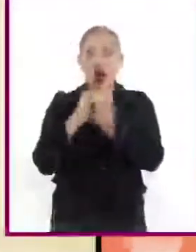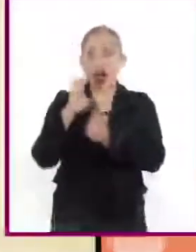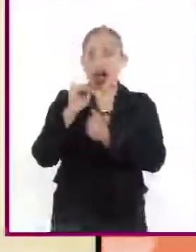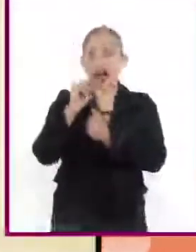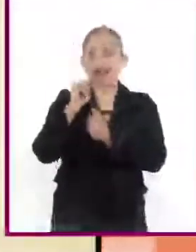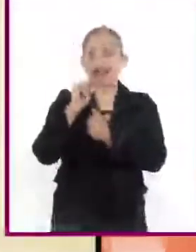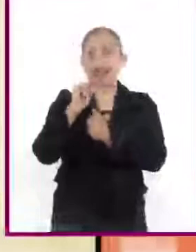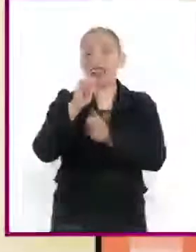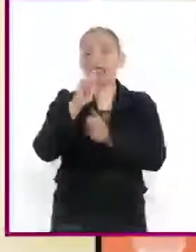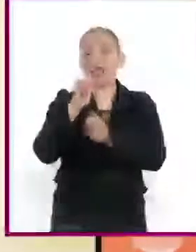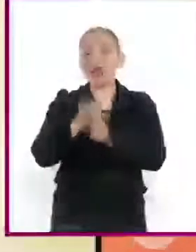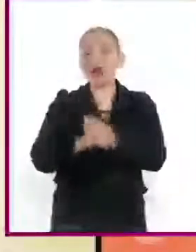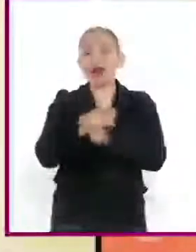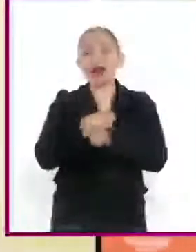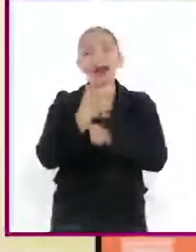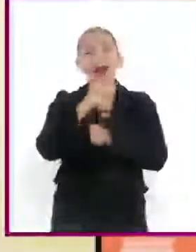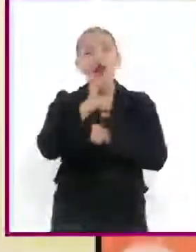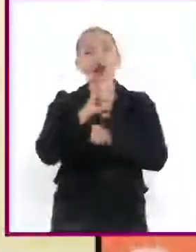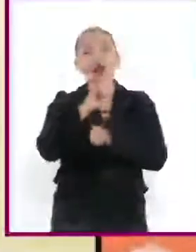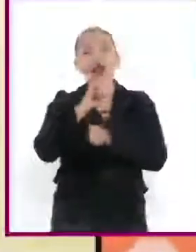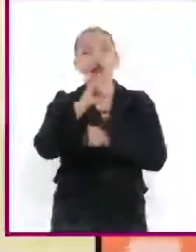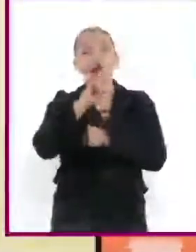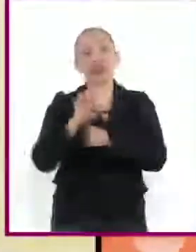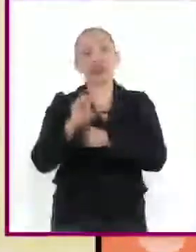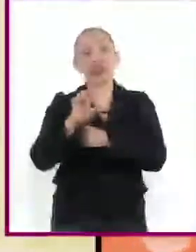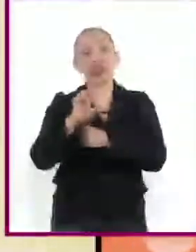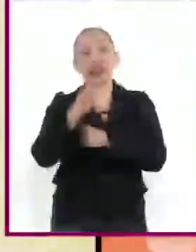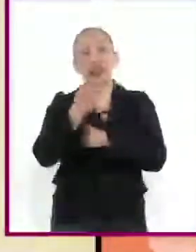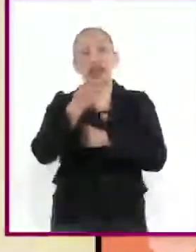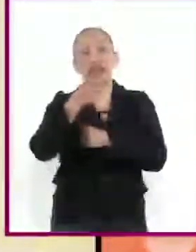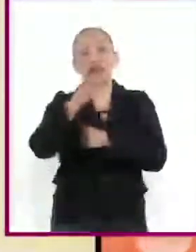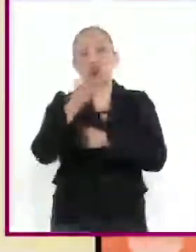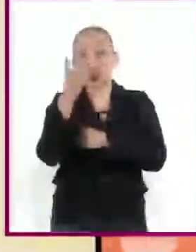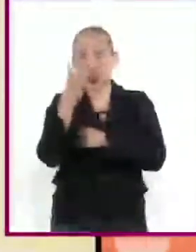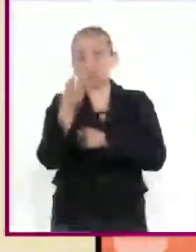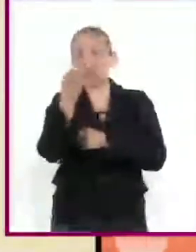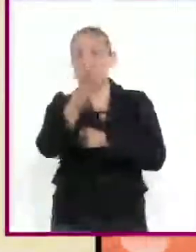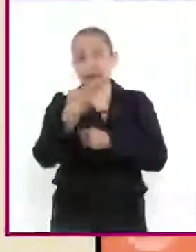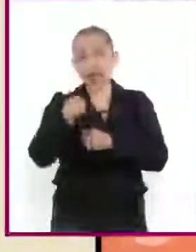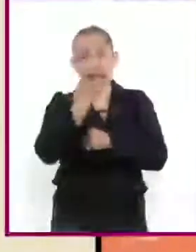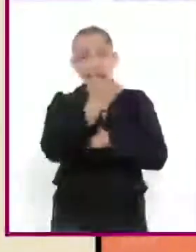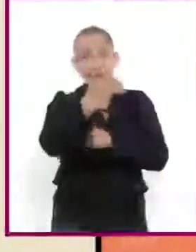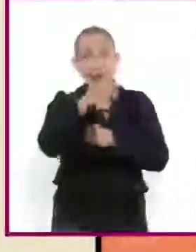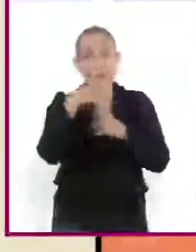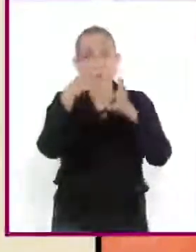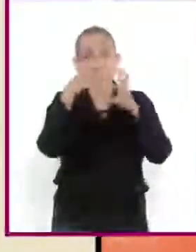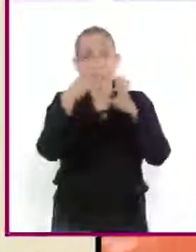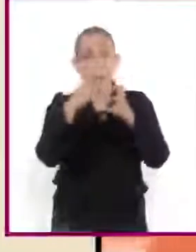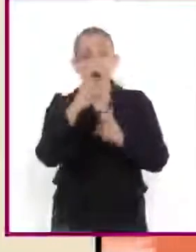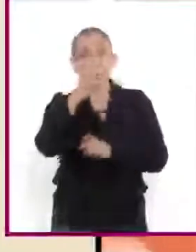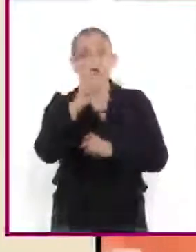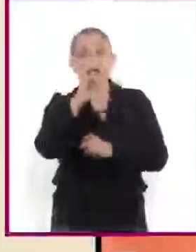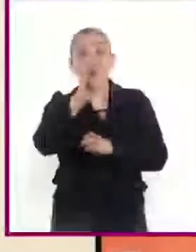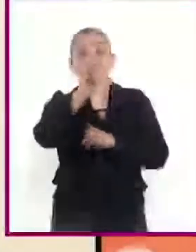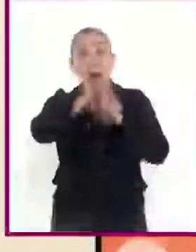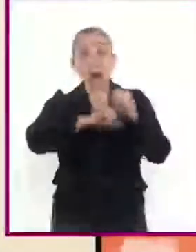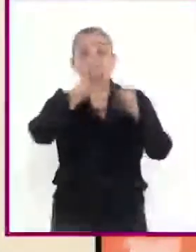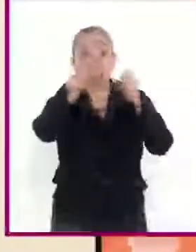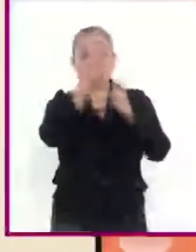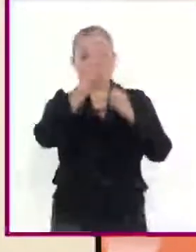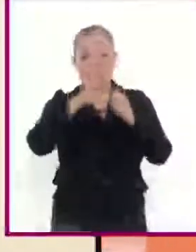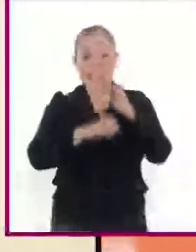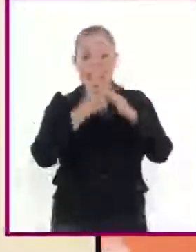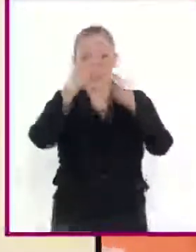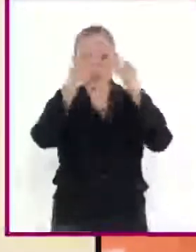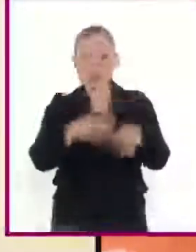catalizador forma óxido de hierro 3. Durante esta reacción, el hierro se oxida ya que cada átomo pierde 3